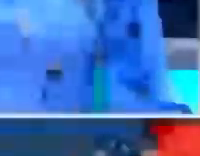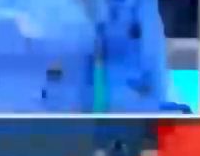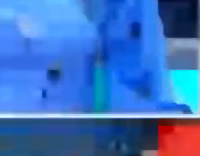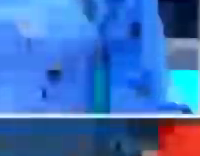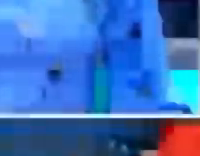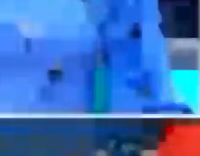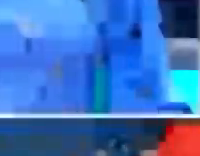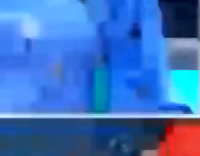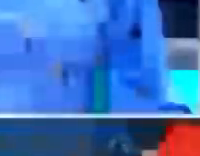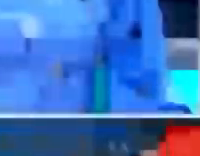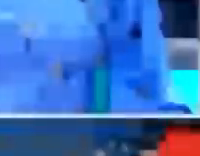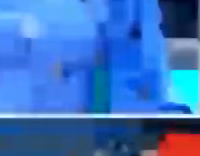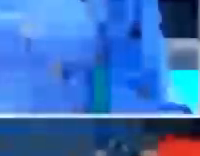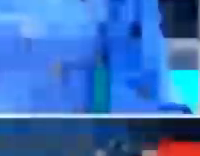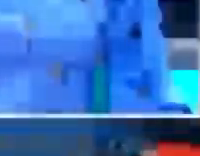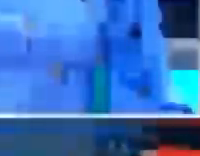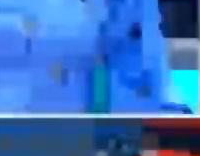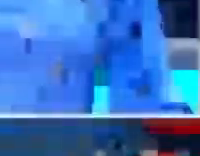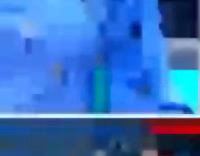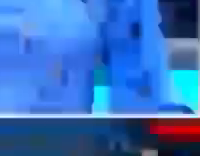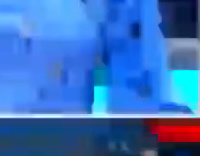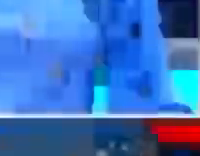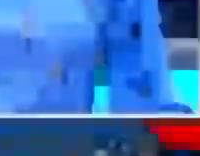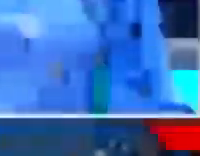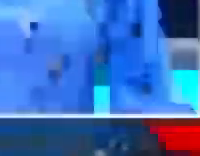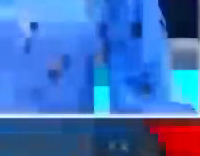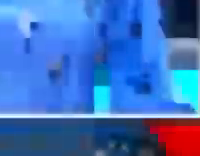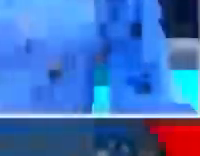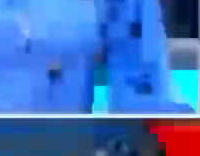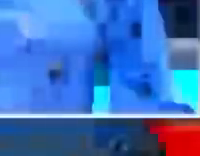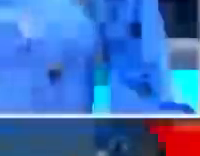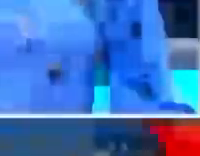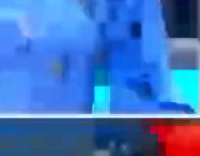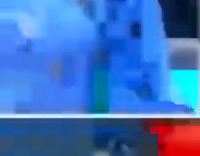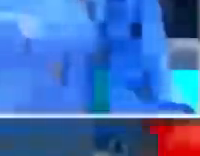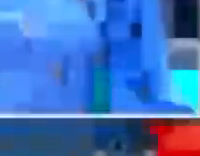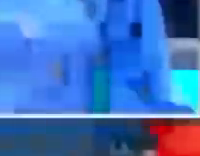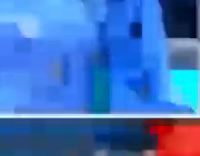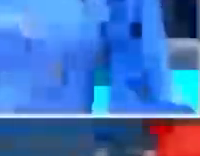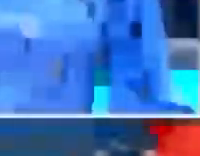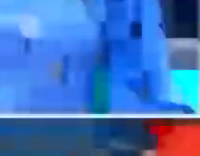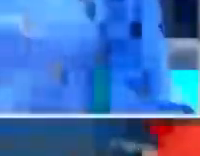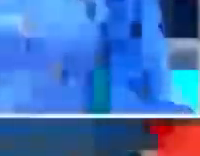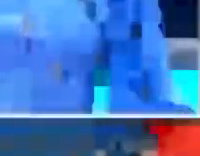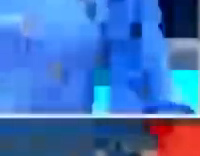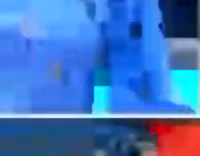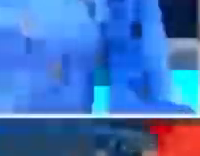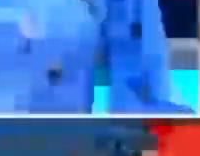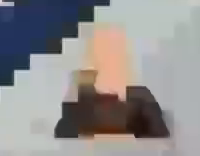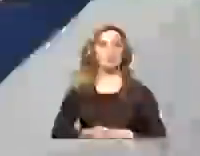Según datos de las autoridades, son comparativos al año 2018. Empezamos con esto, las noticias de hoy.